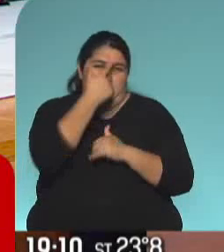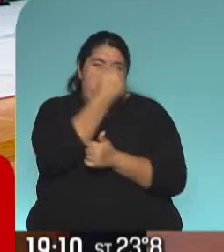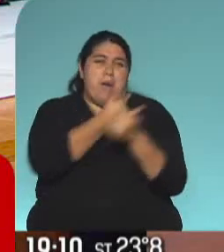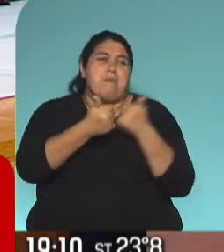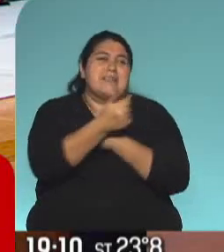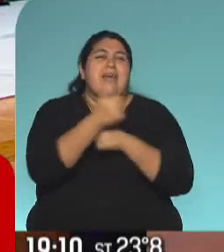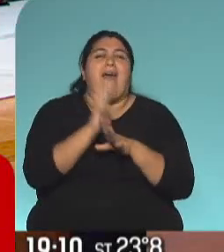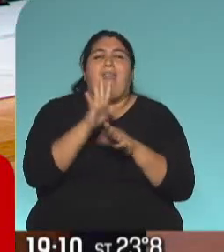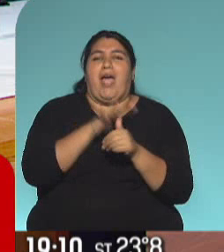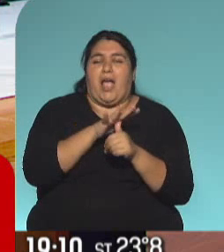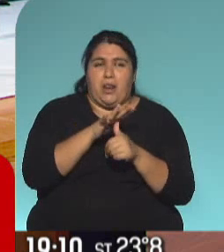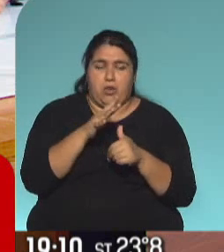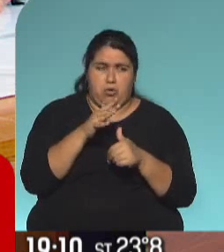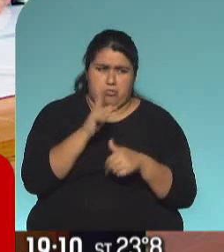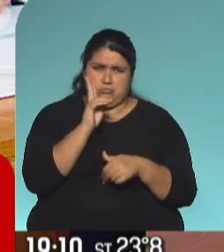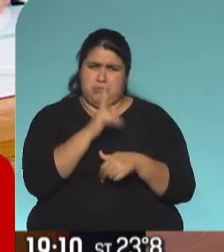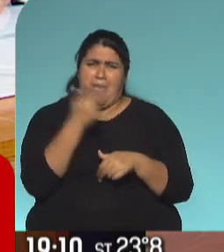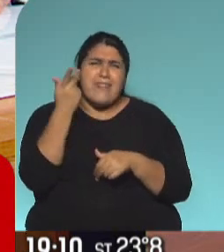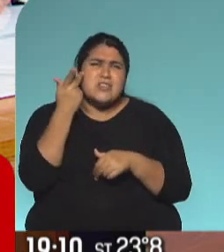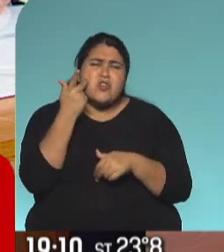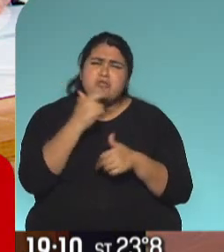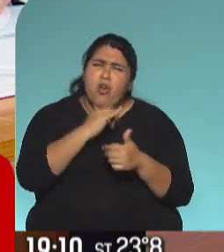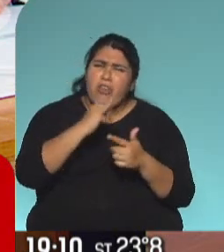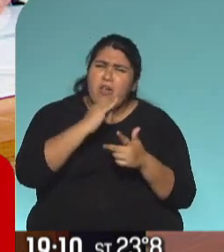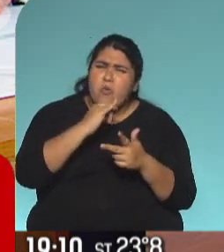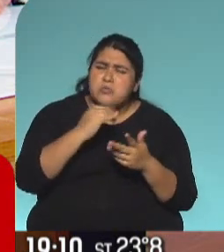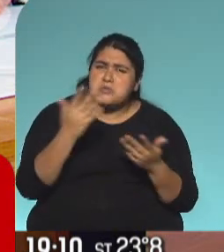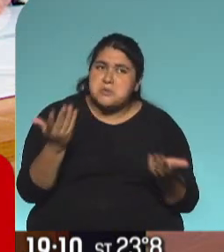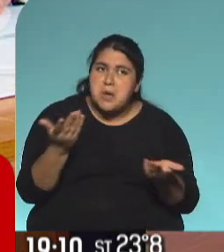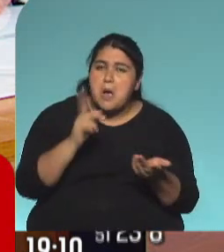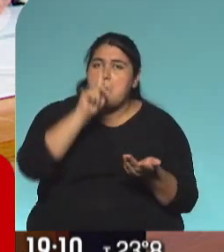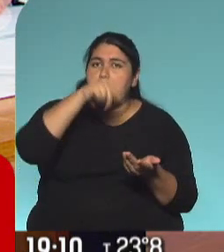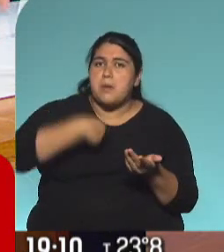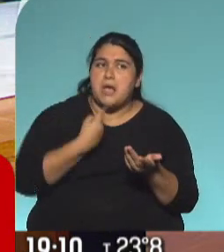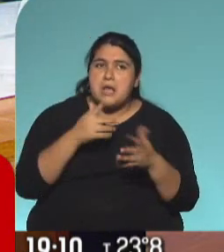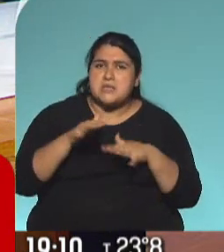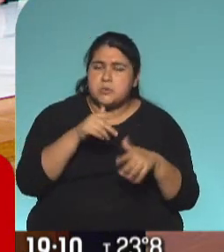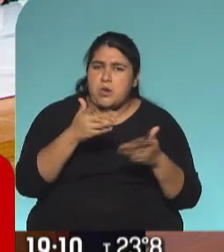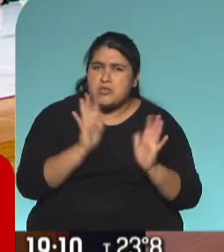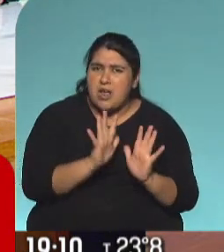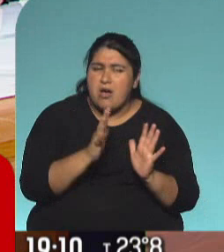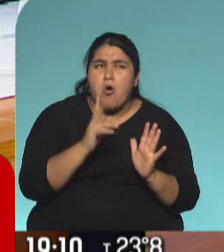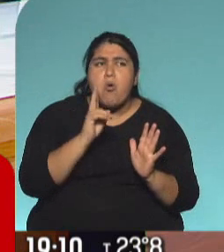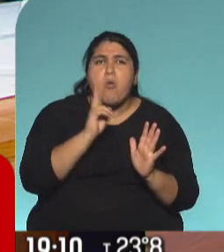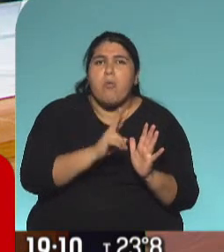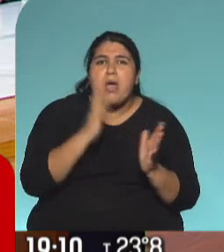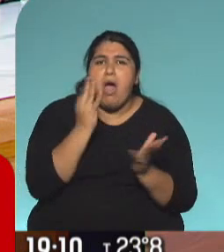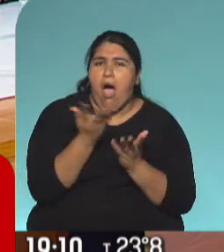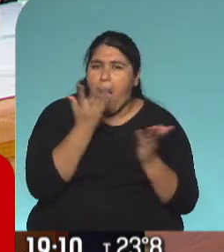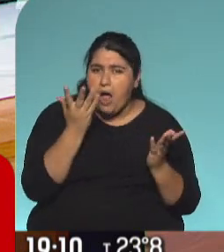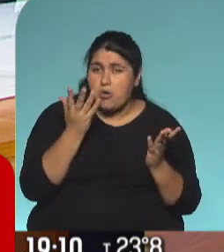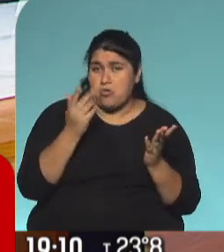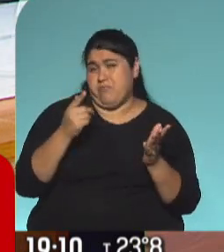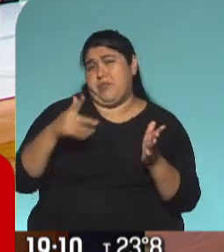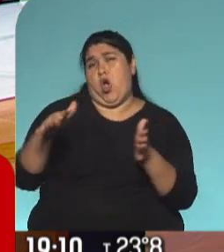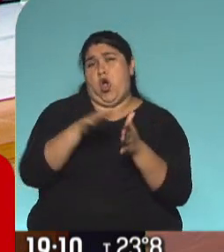se enteró que alguna de esas 18 denuncias podía tener un correlato de esta naturaleza. En una comunidad pequeña todos se